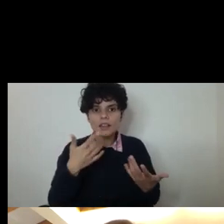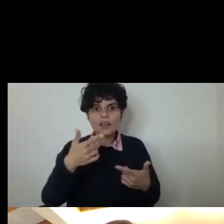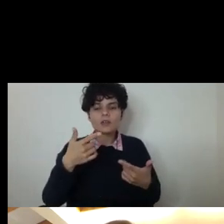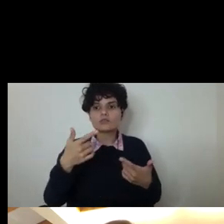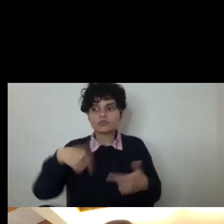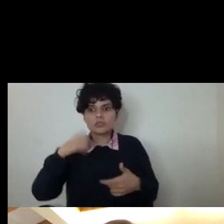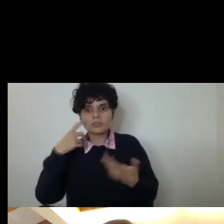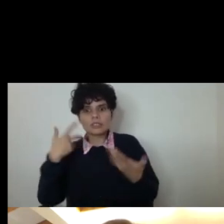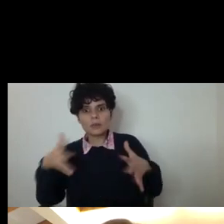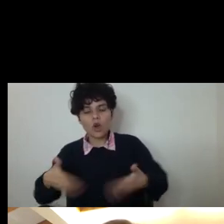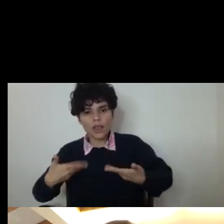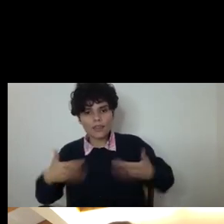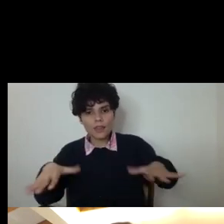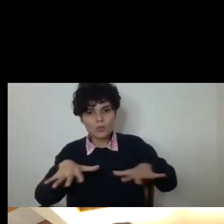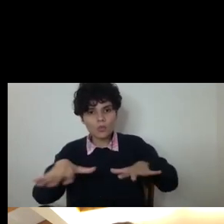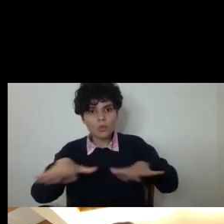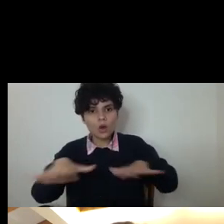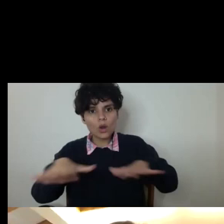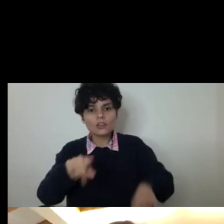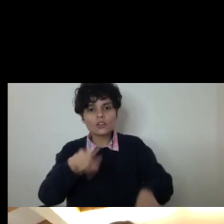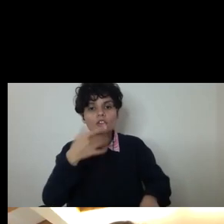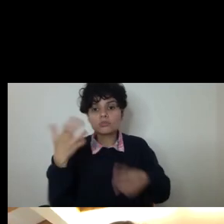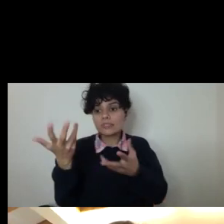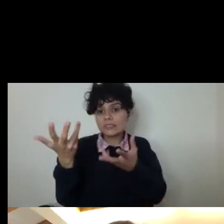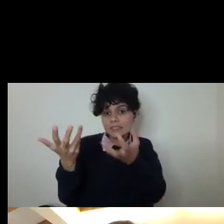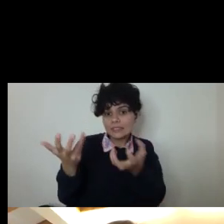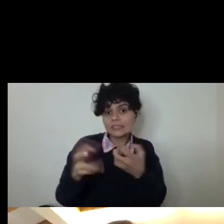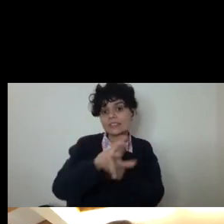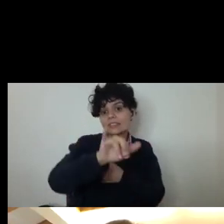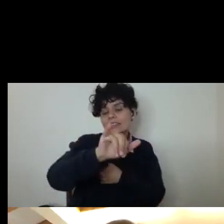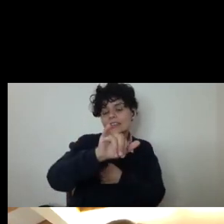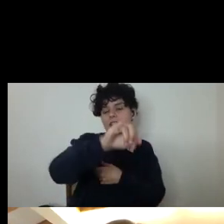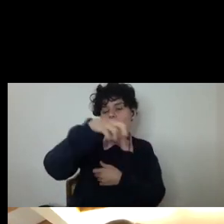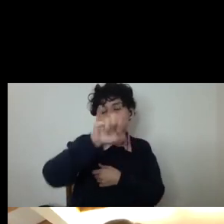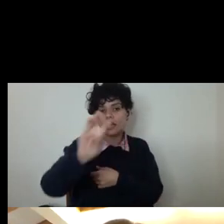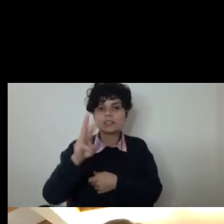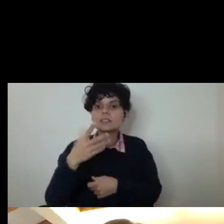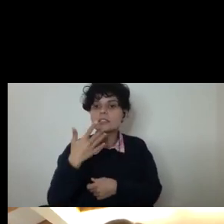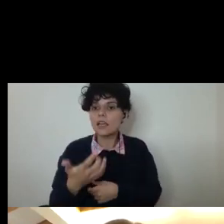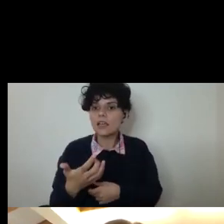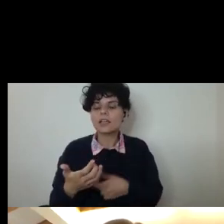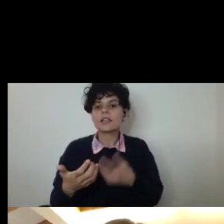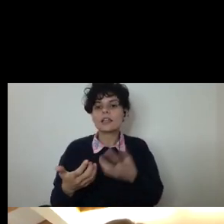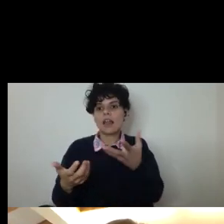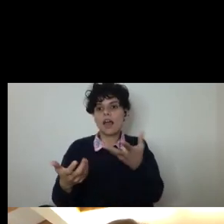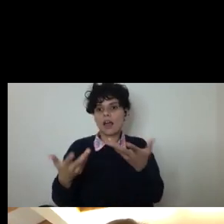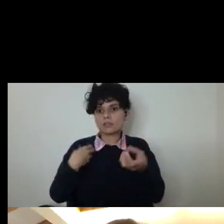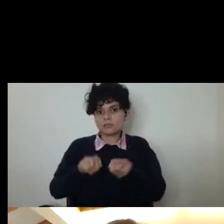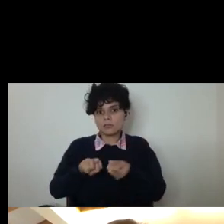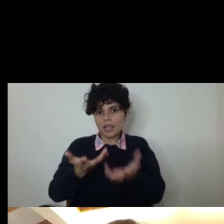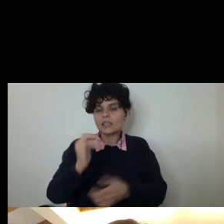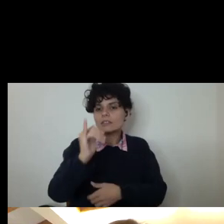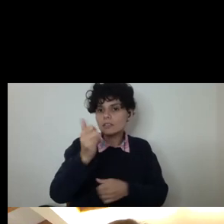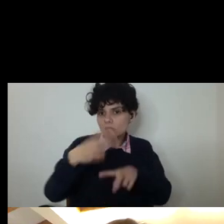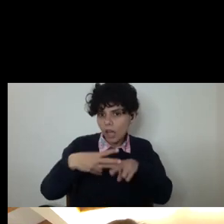los receptores de IP3, esto significa que no cambia la latencia para que se genere la señal, lo que uno no esperaría, pero